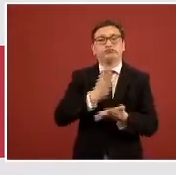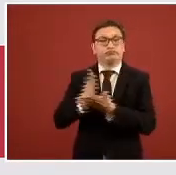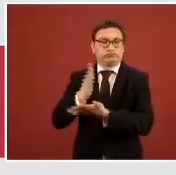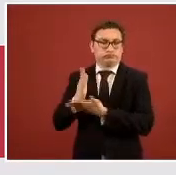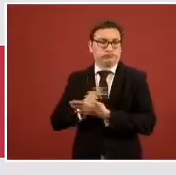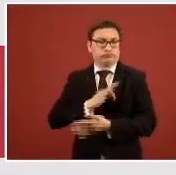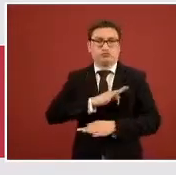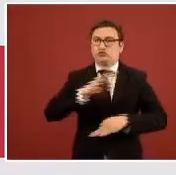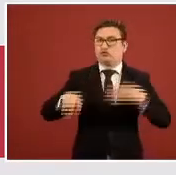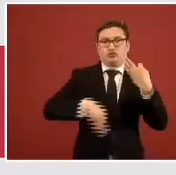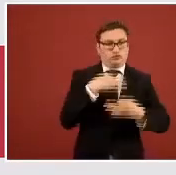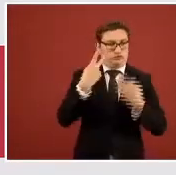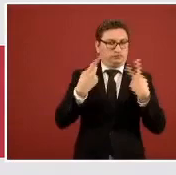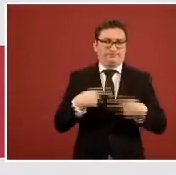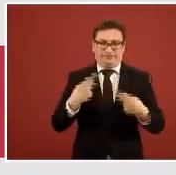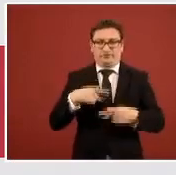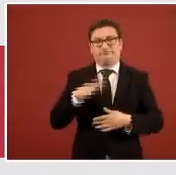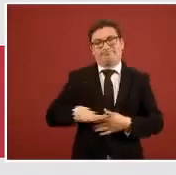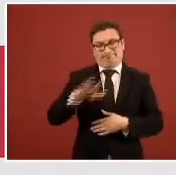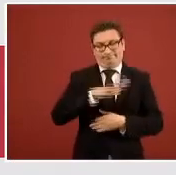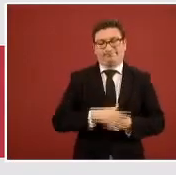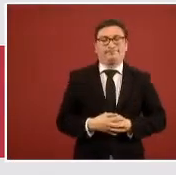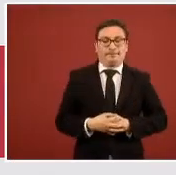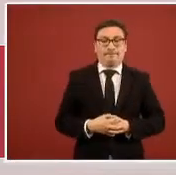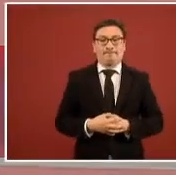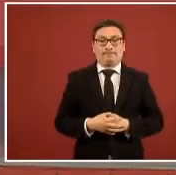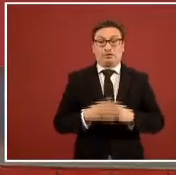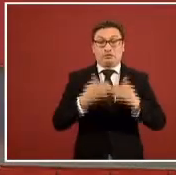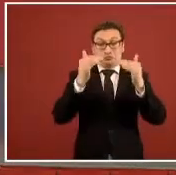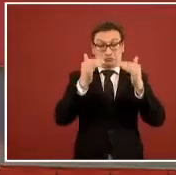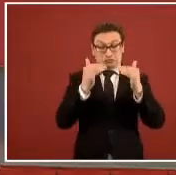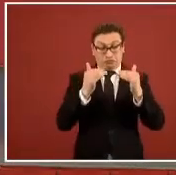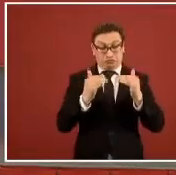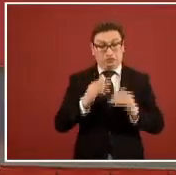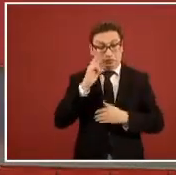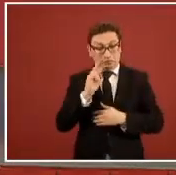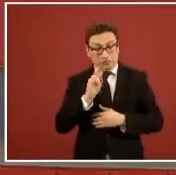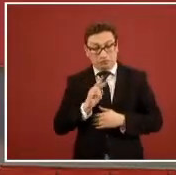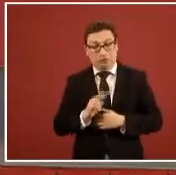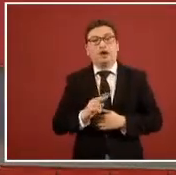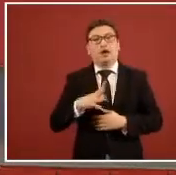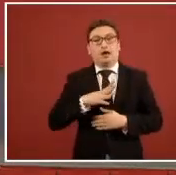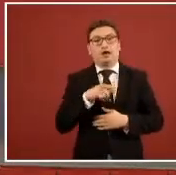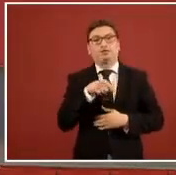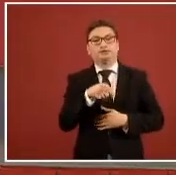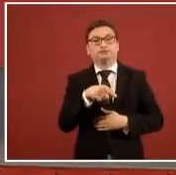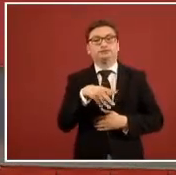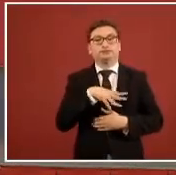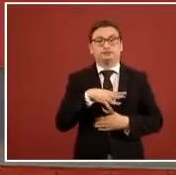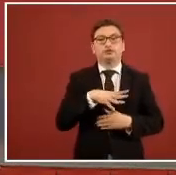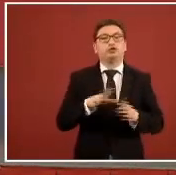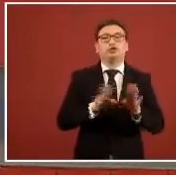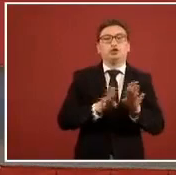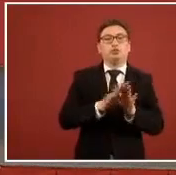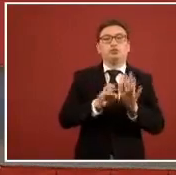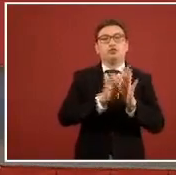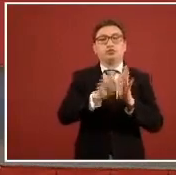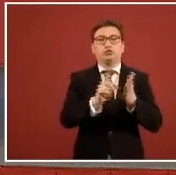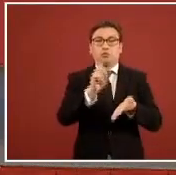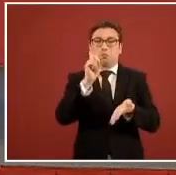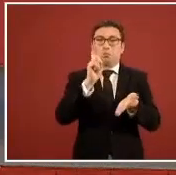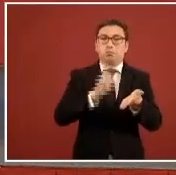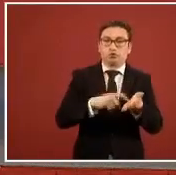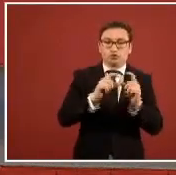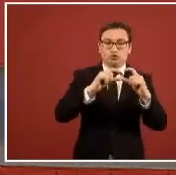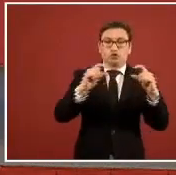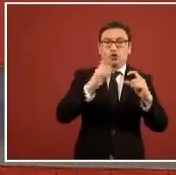información para toda la población. Más para abajo, esto es las medidas que si da un clic en el